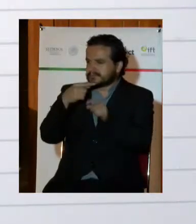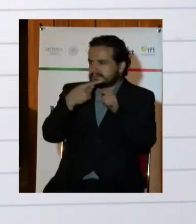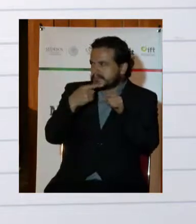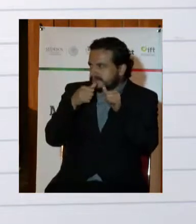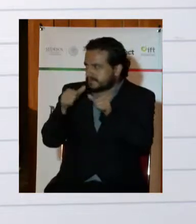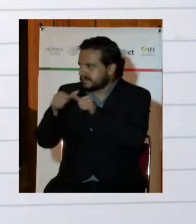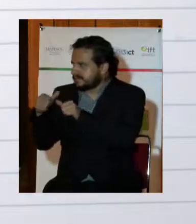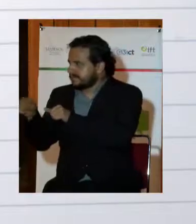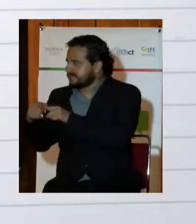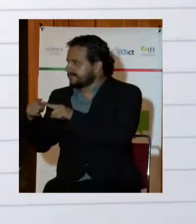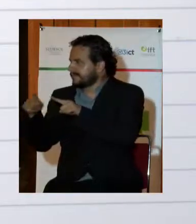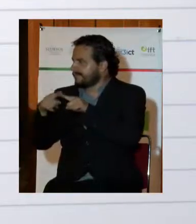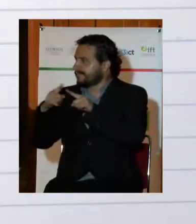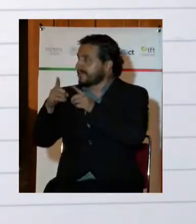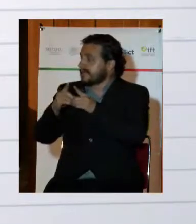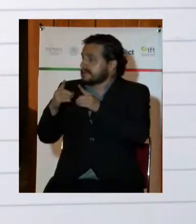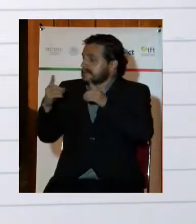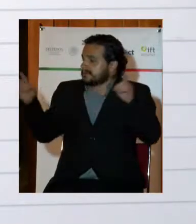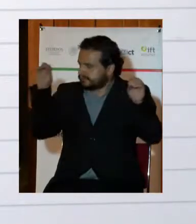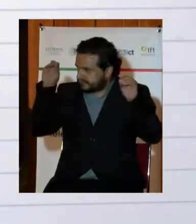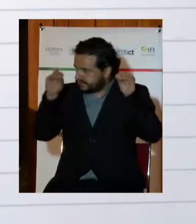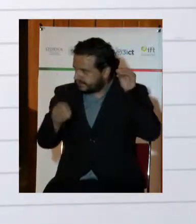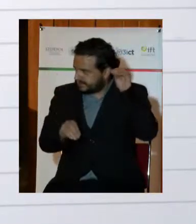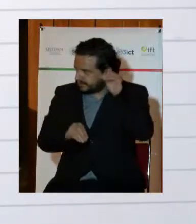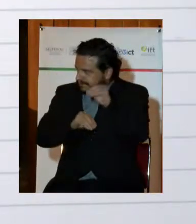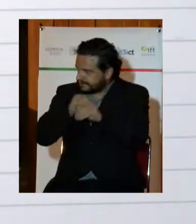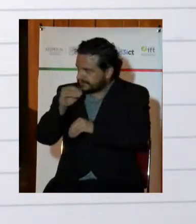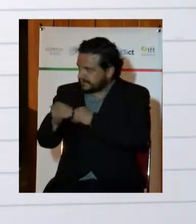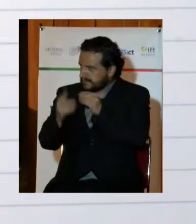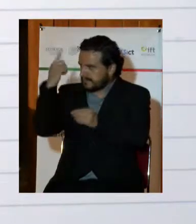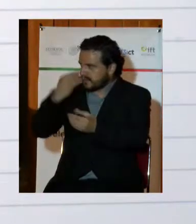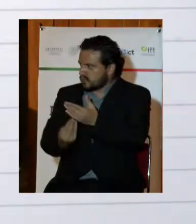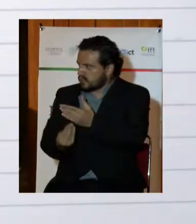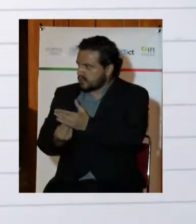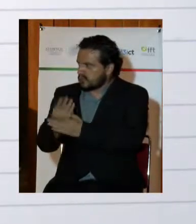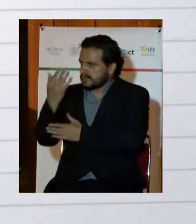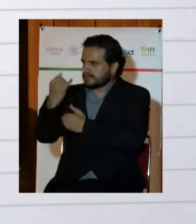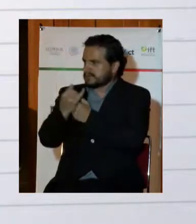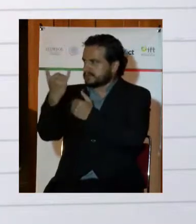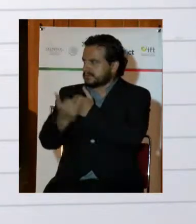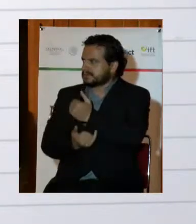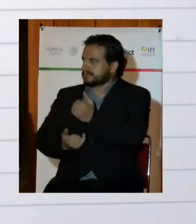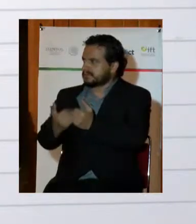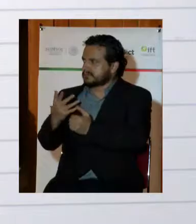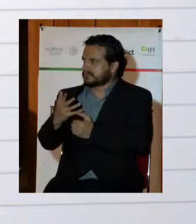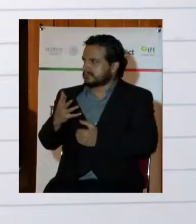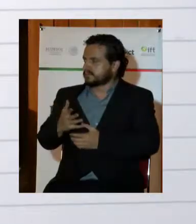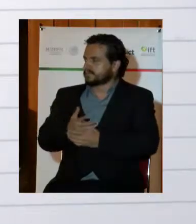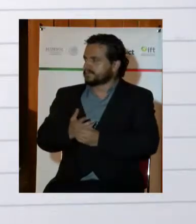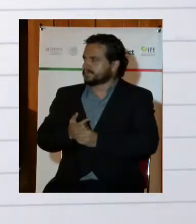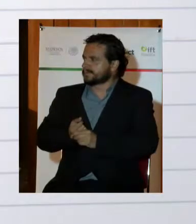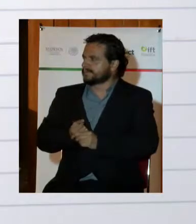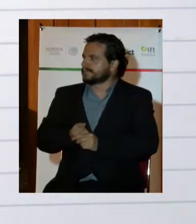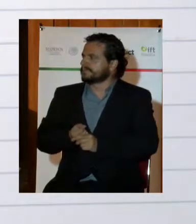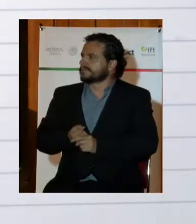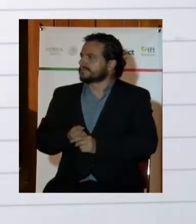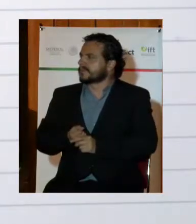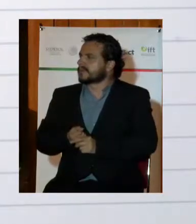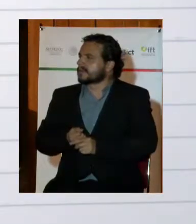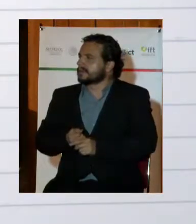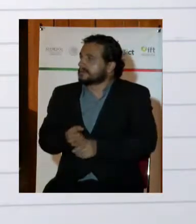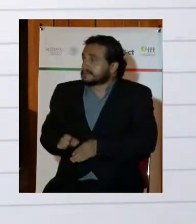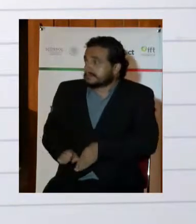sistemas que les cayó el proyecto de la nada y que se capacitaron, adaptaron y le entraron al tema. Entonces, eso es un ejemplo,